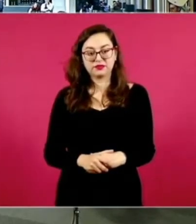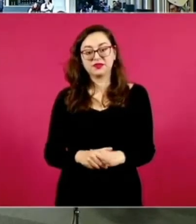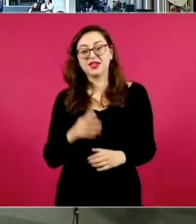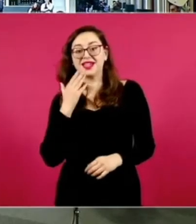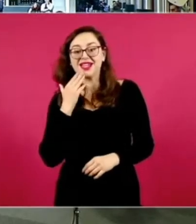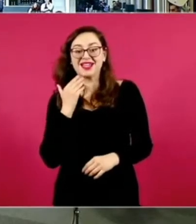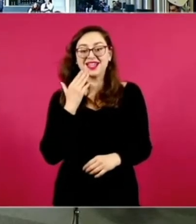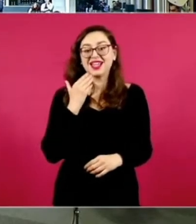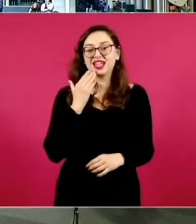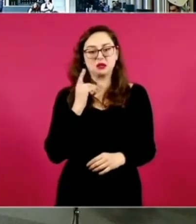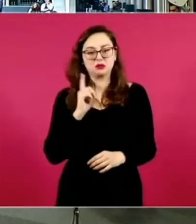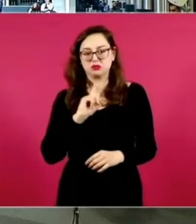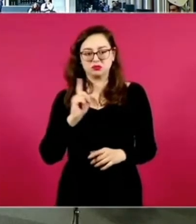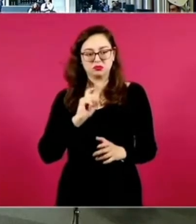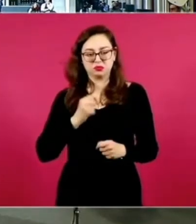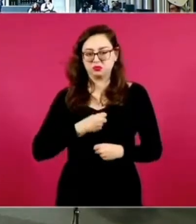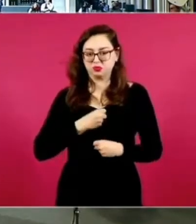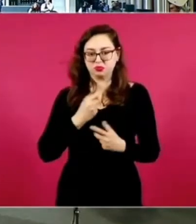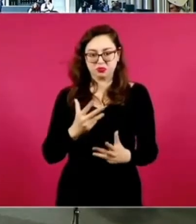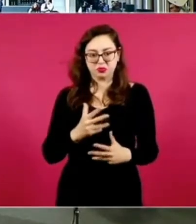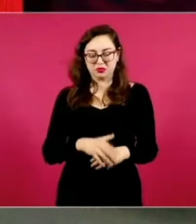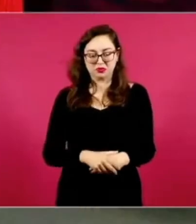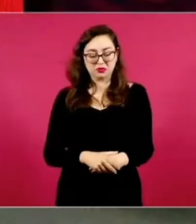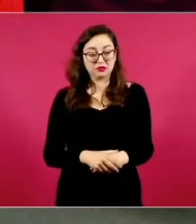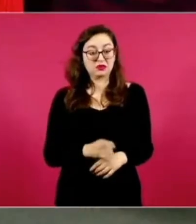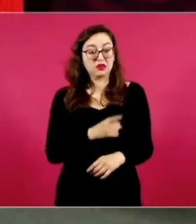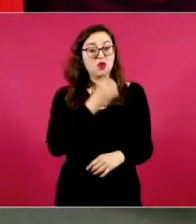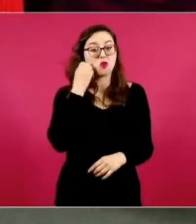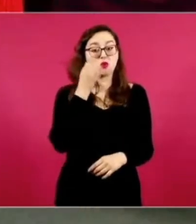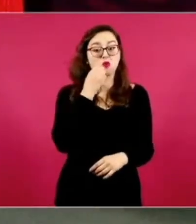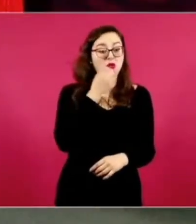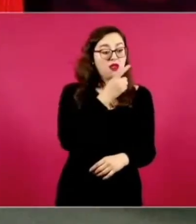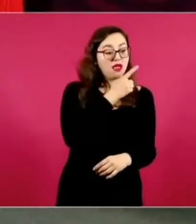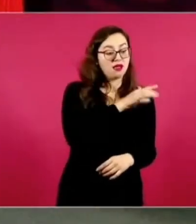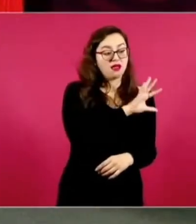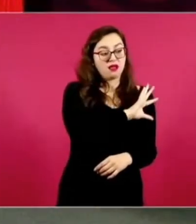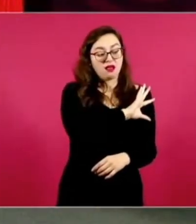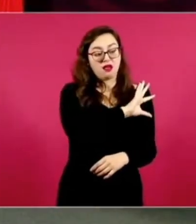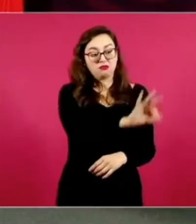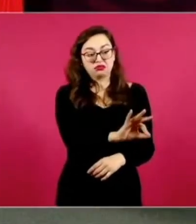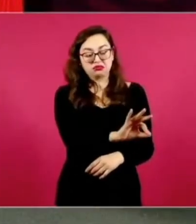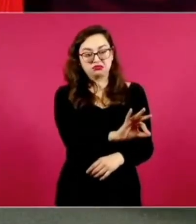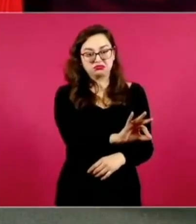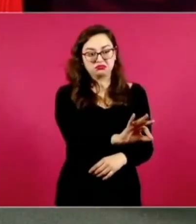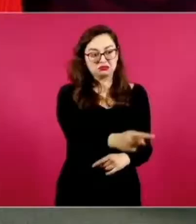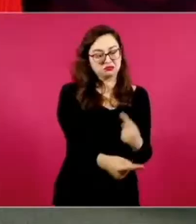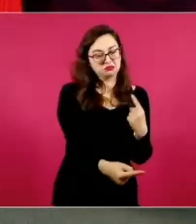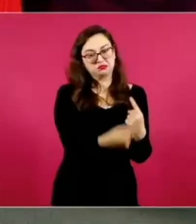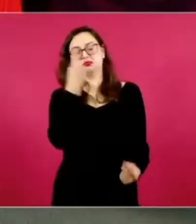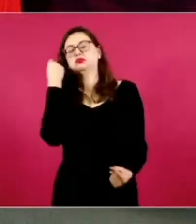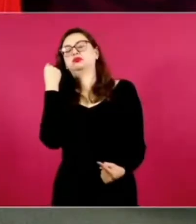diplomacia. No sé qué le dijeron de mí, y